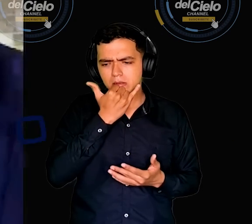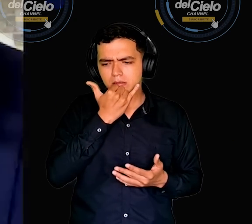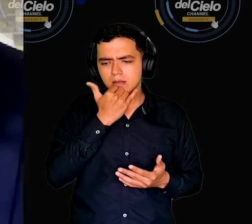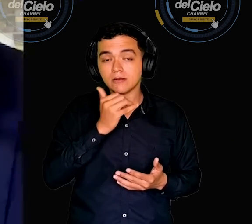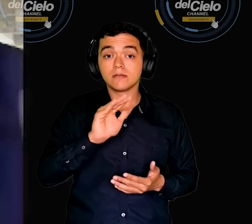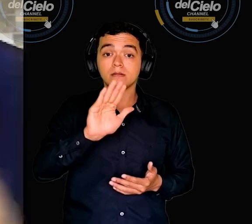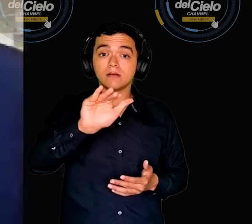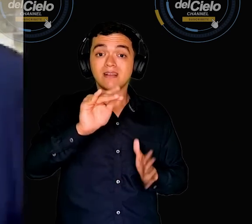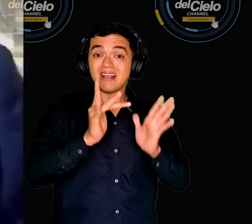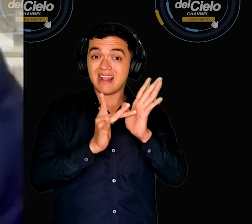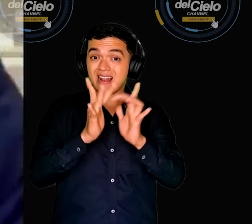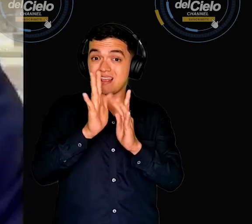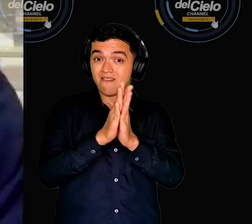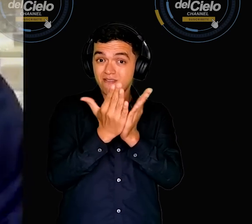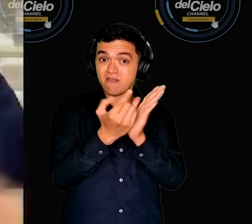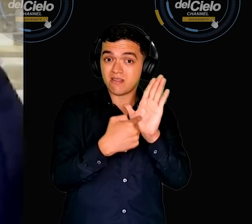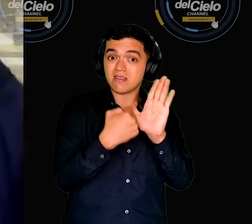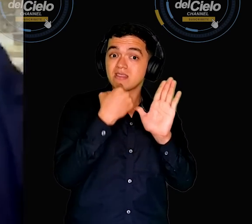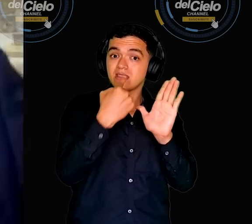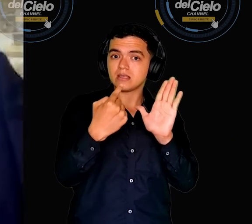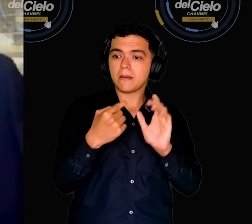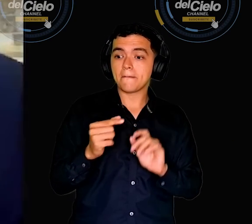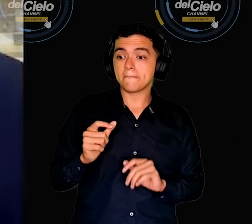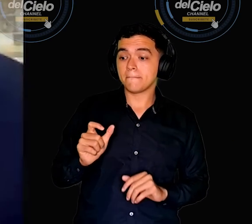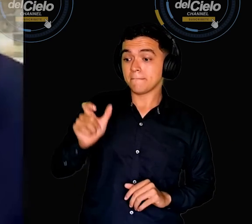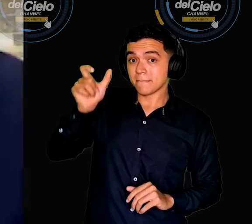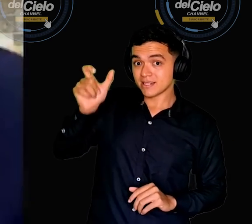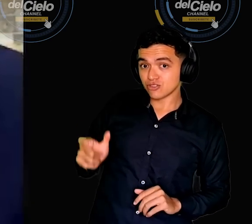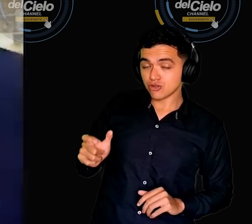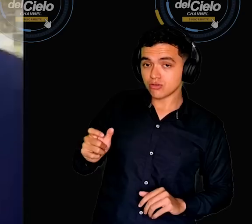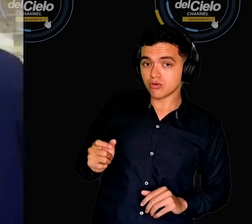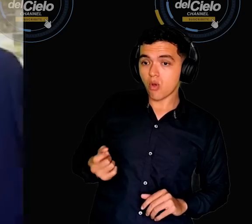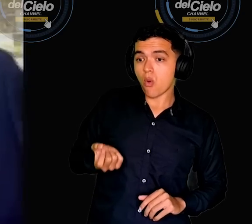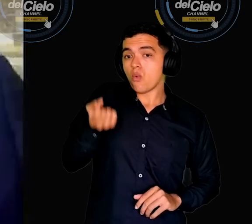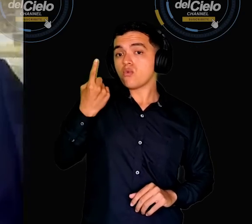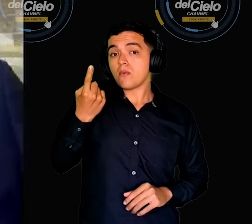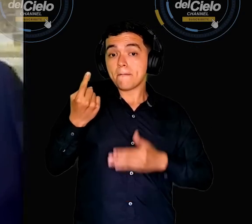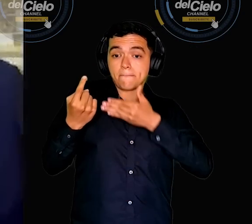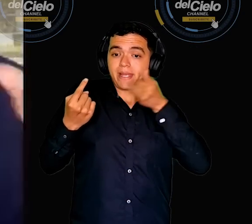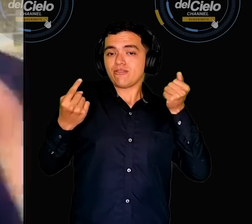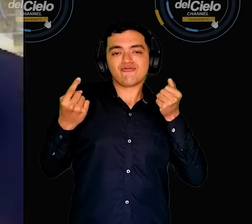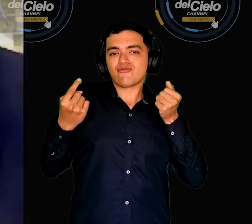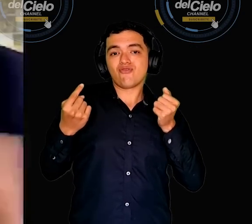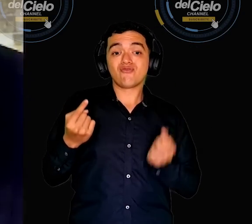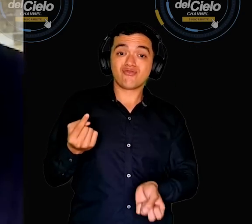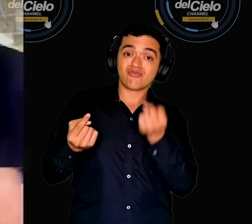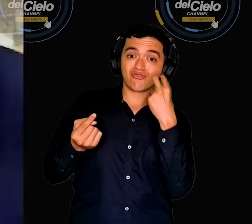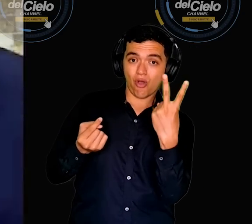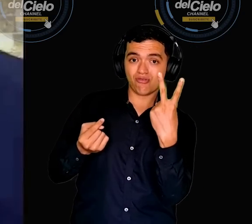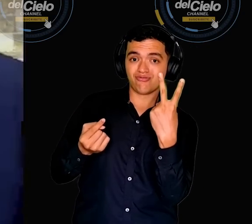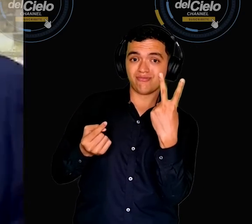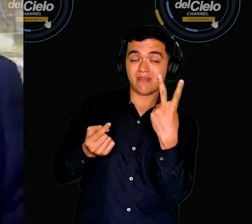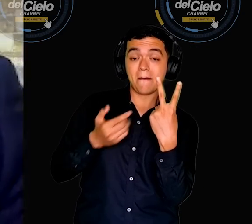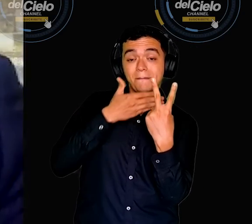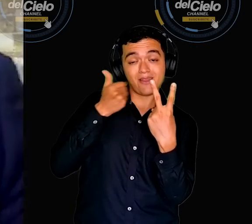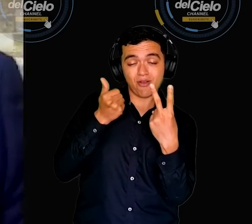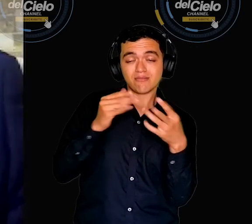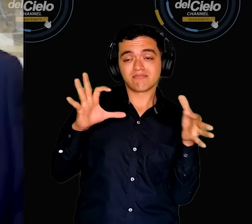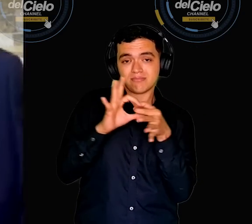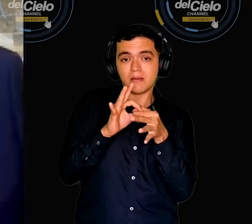importa, la persona más bien quiere casi huir de ahí. Pero cuando la persona piensa que él